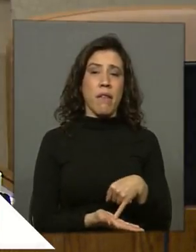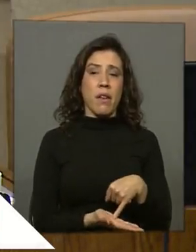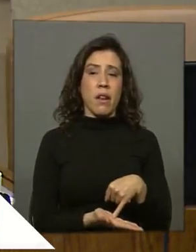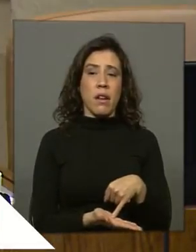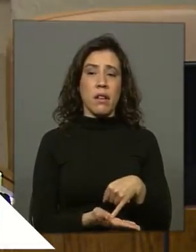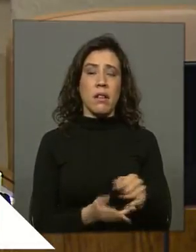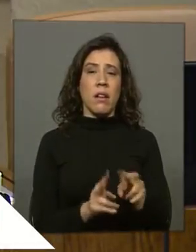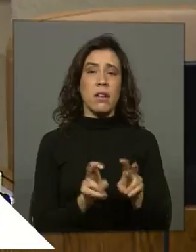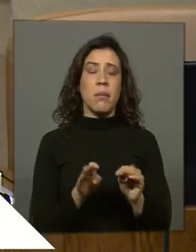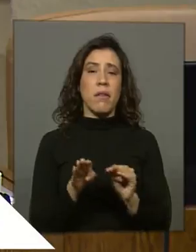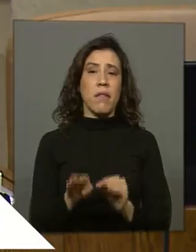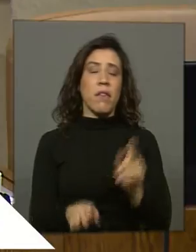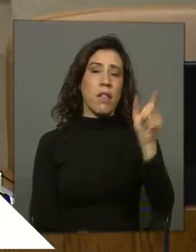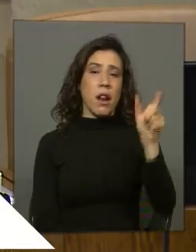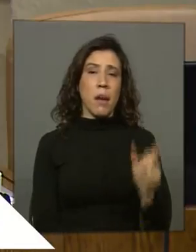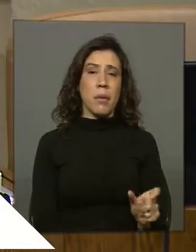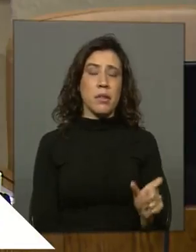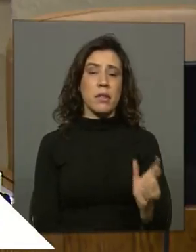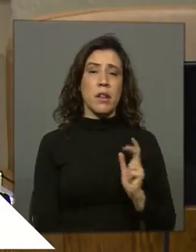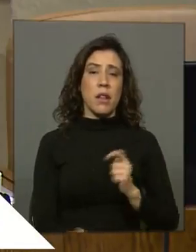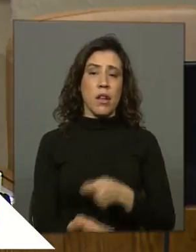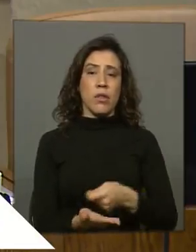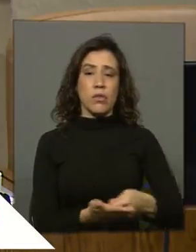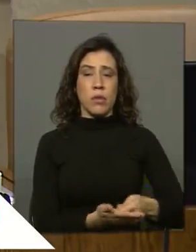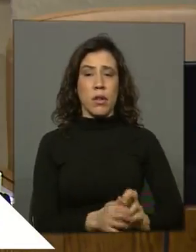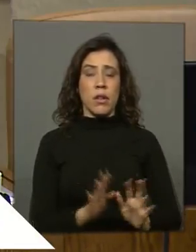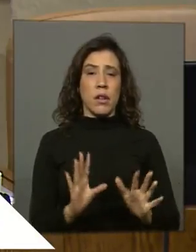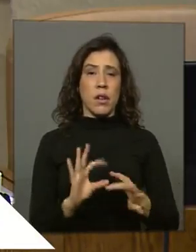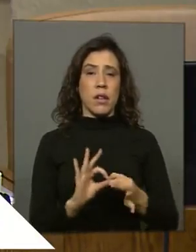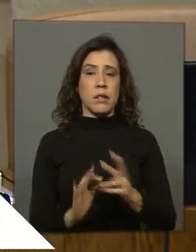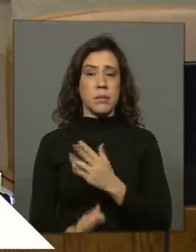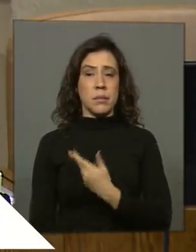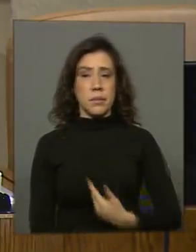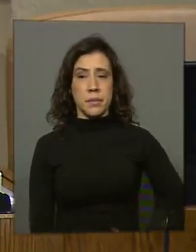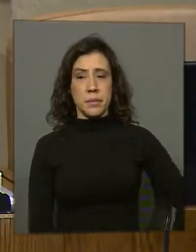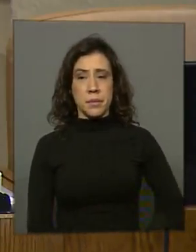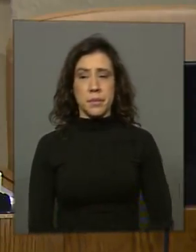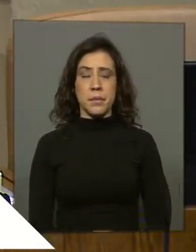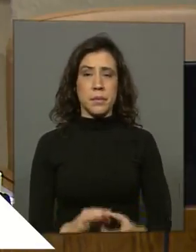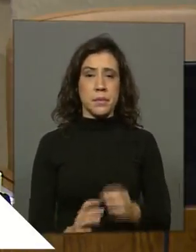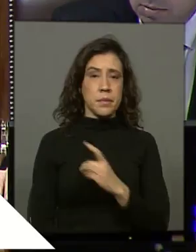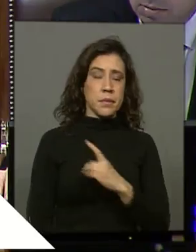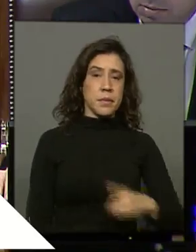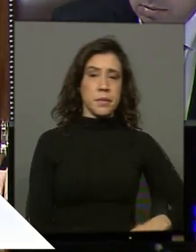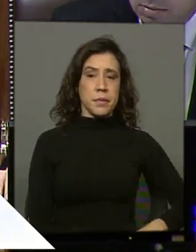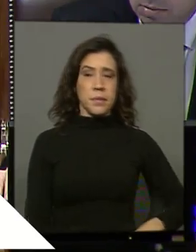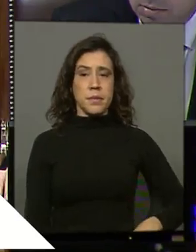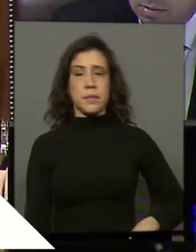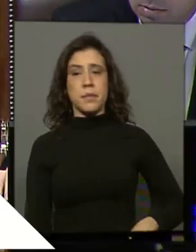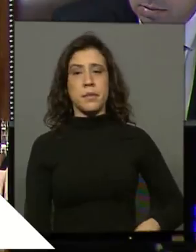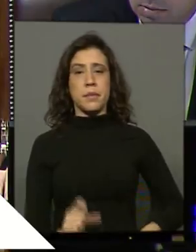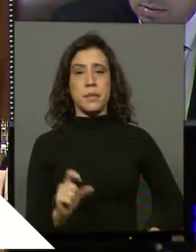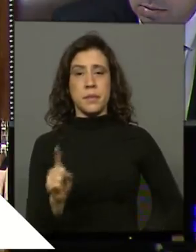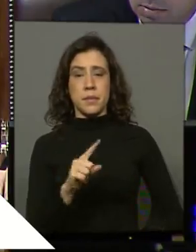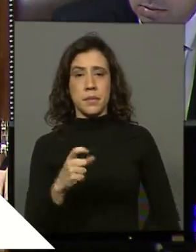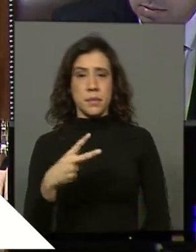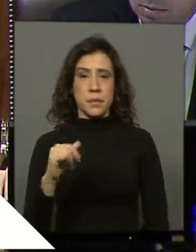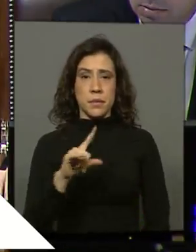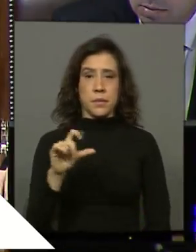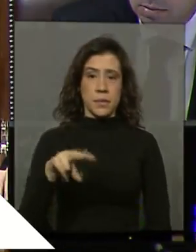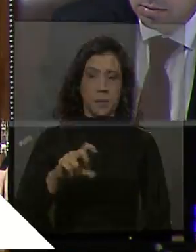en favor de la persona y del consumidor he dicho gracias presidente gracias diputado marcelo chilin